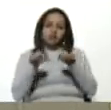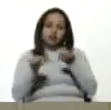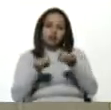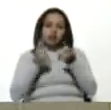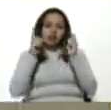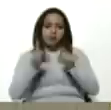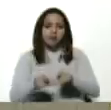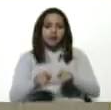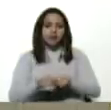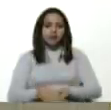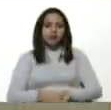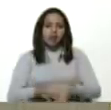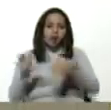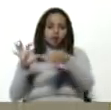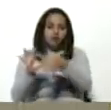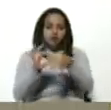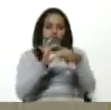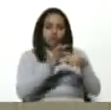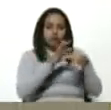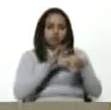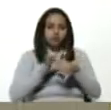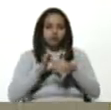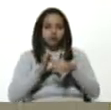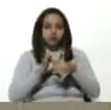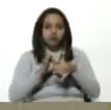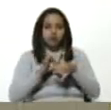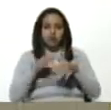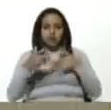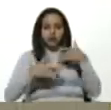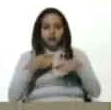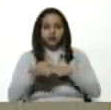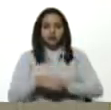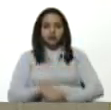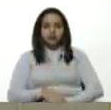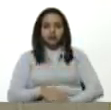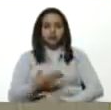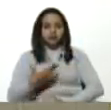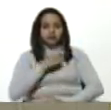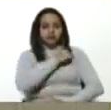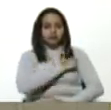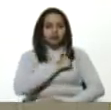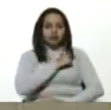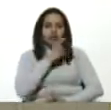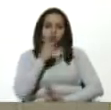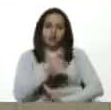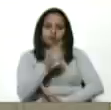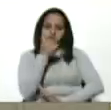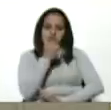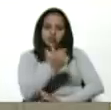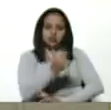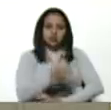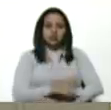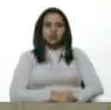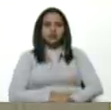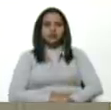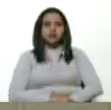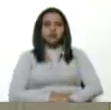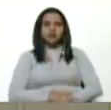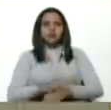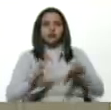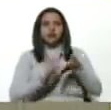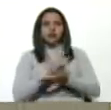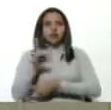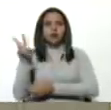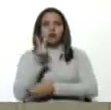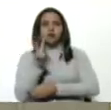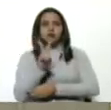pero también articulemos ejes de acción. Es lamentable, debemos decirlo así, que en el caso de Venezuela